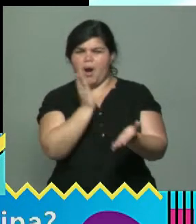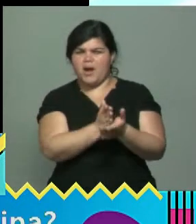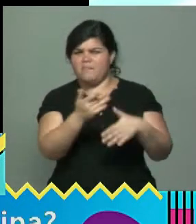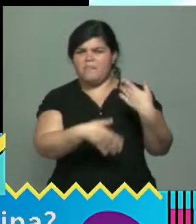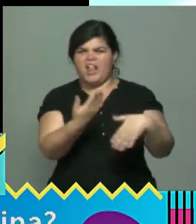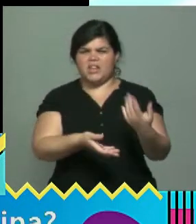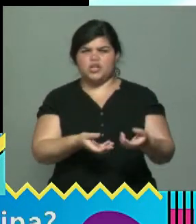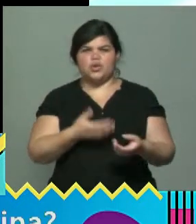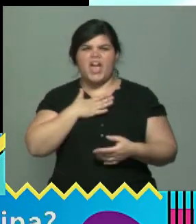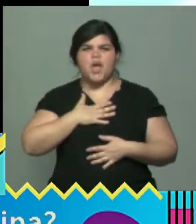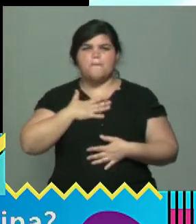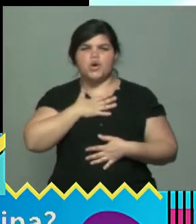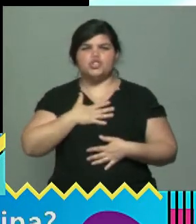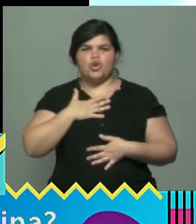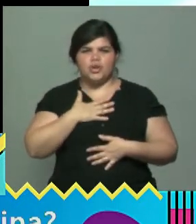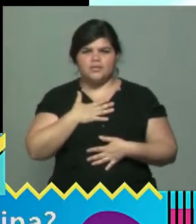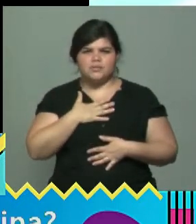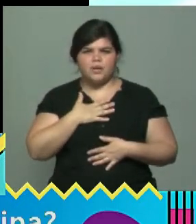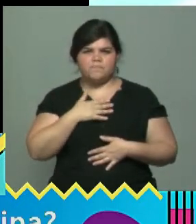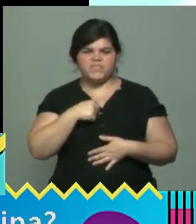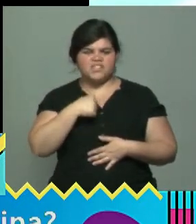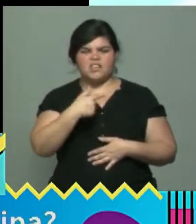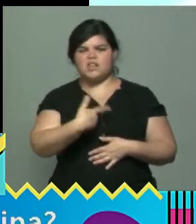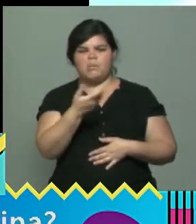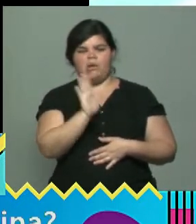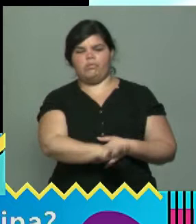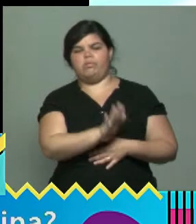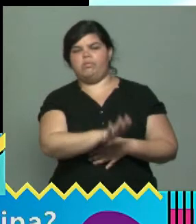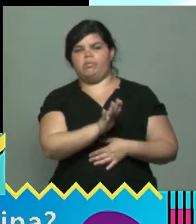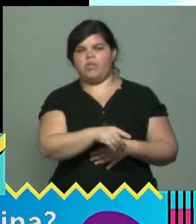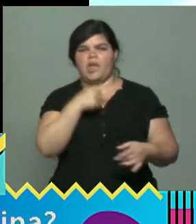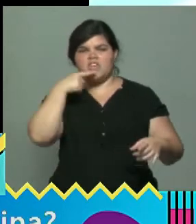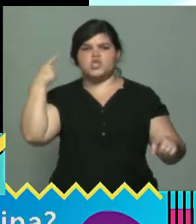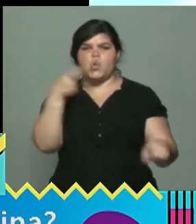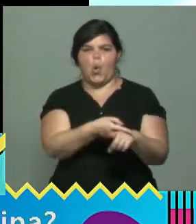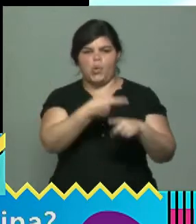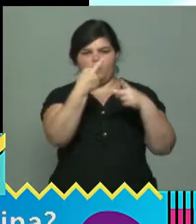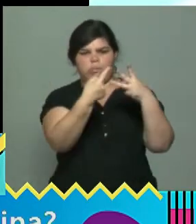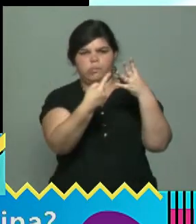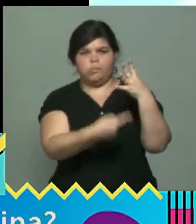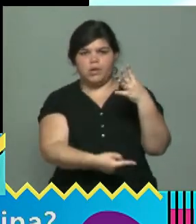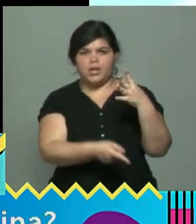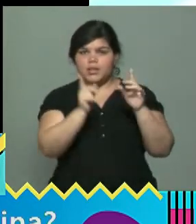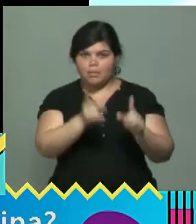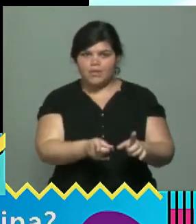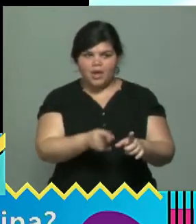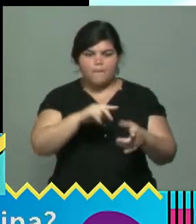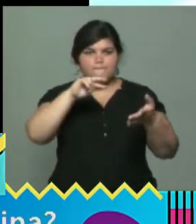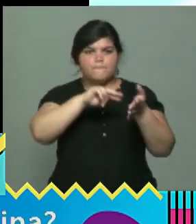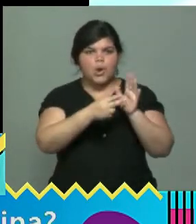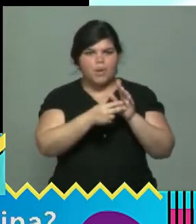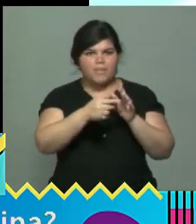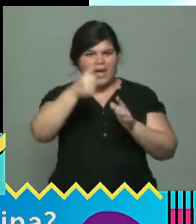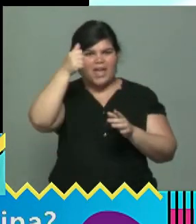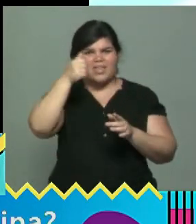un niño lo humilla, lo menosprecia, lo insulta, también le está generando un daño que muchas veces no